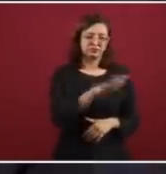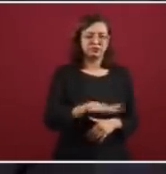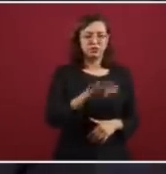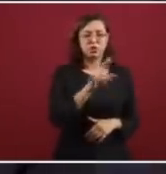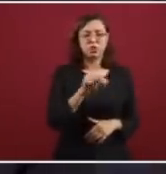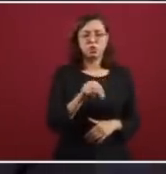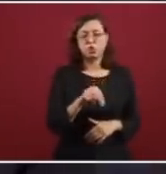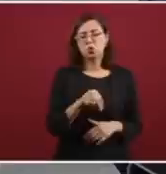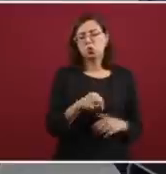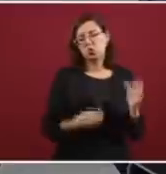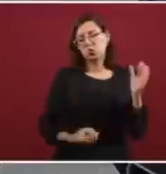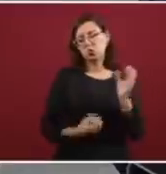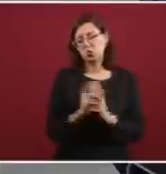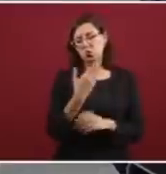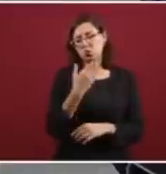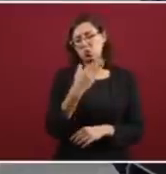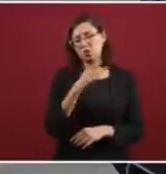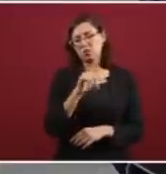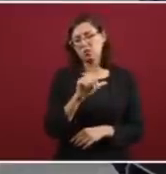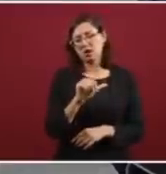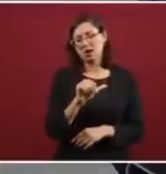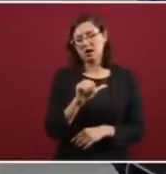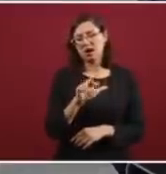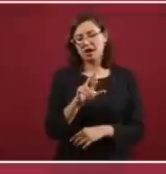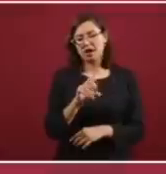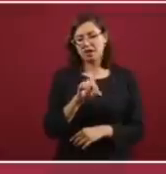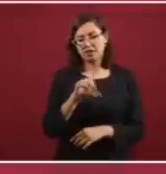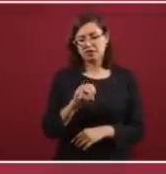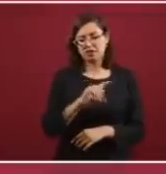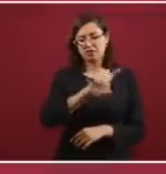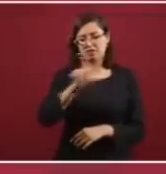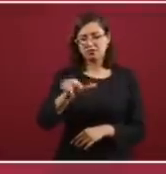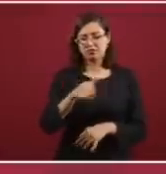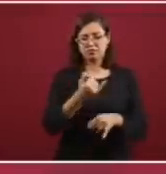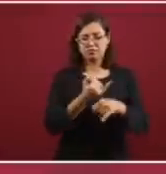Laredo, pero ya les informamos después.